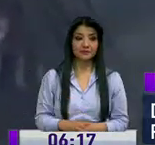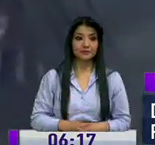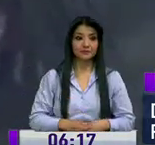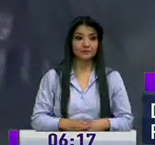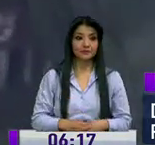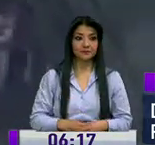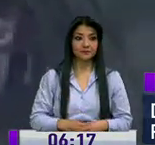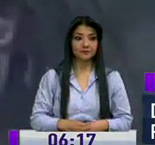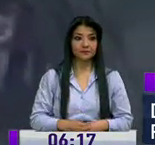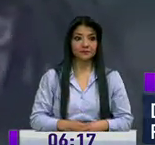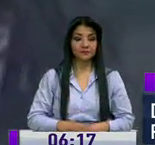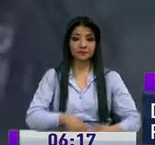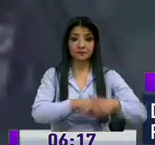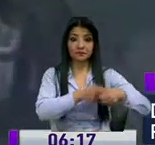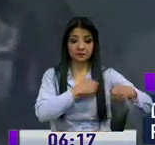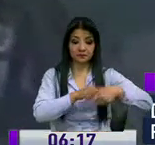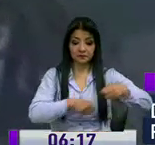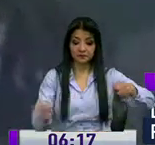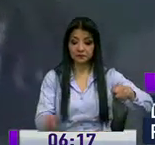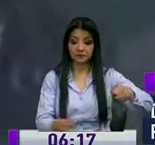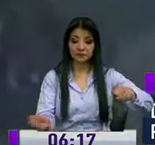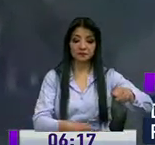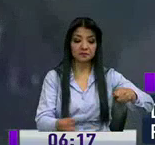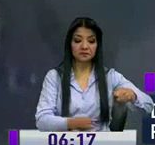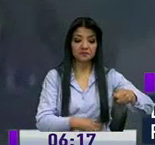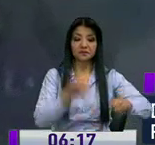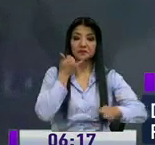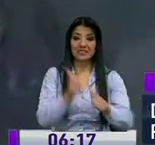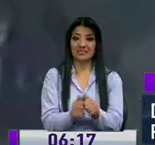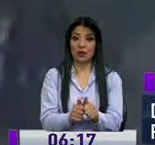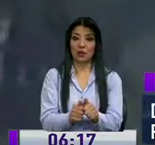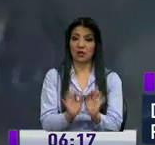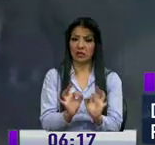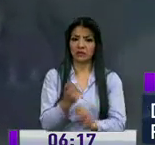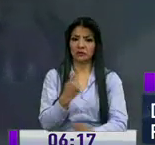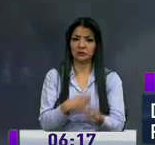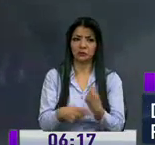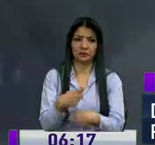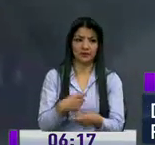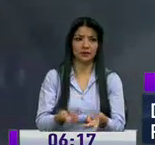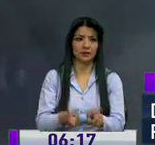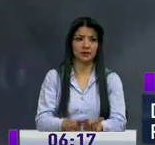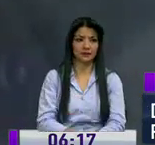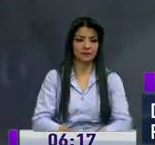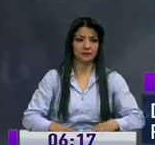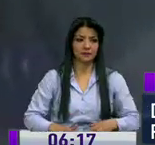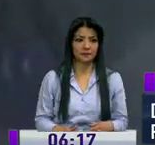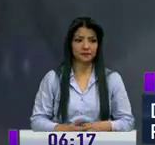Y en un bolso se llevaron varios equipos móviles que estaban listos para la venta.